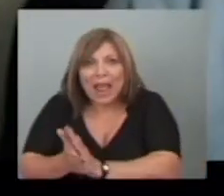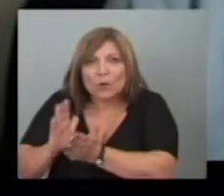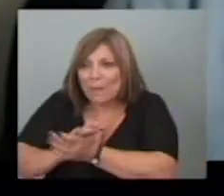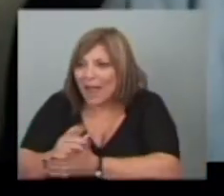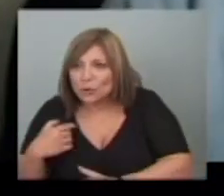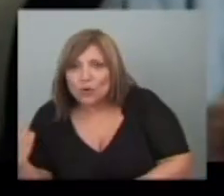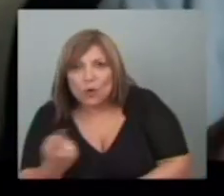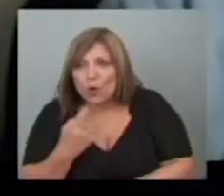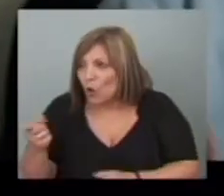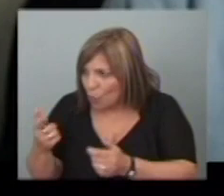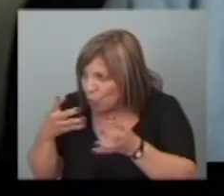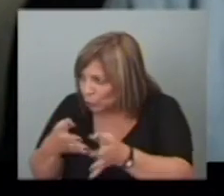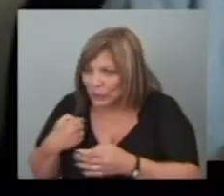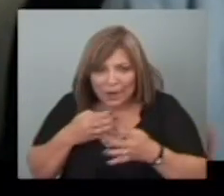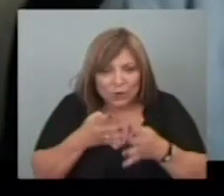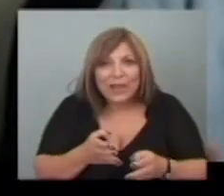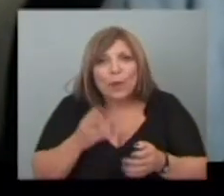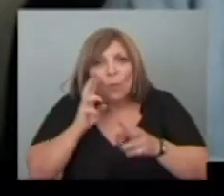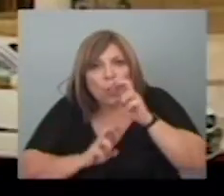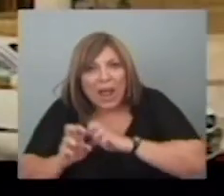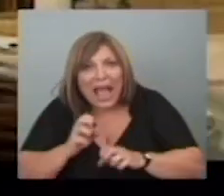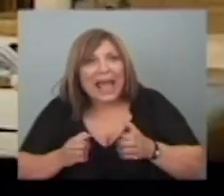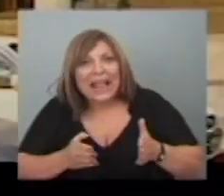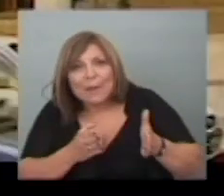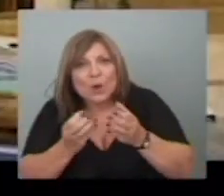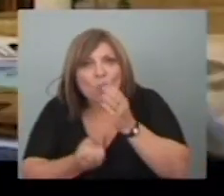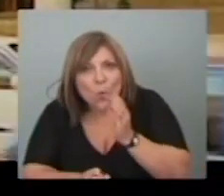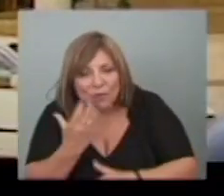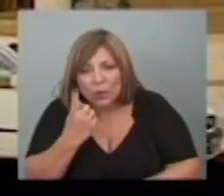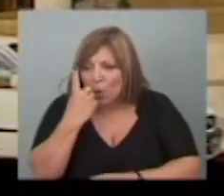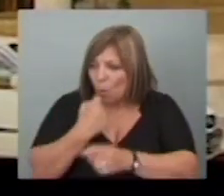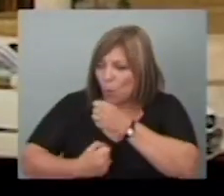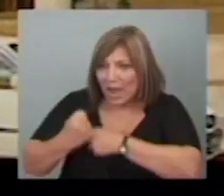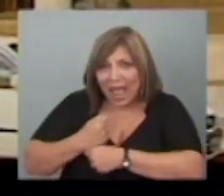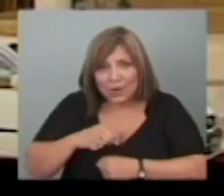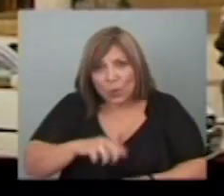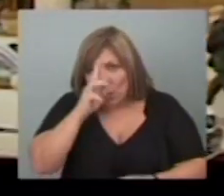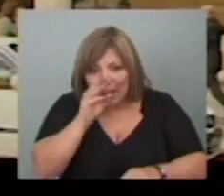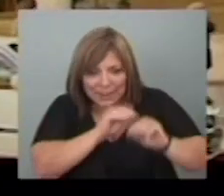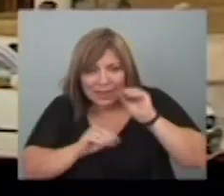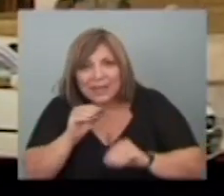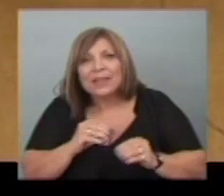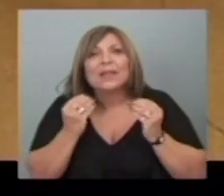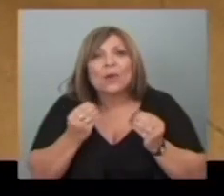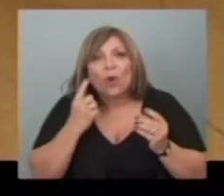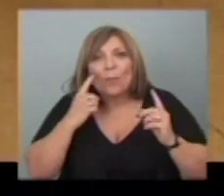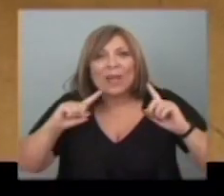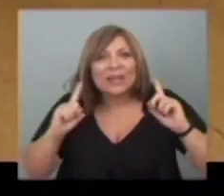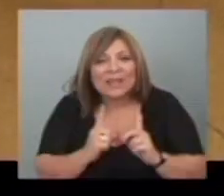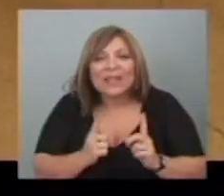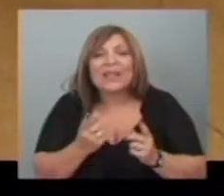está luchando, buscar caminos nuevos de acercarse. Desde hace un año más o menos, Uruguay implementó el sistema simplificado